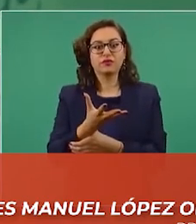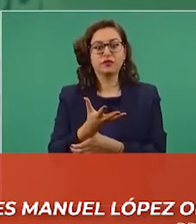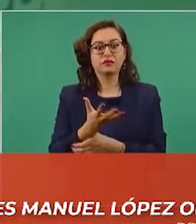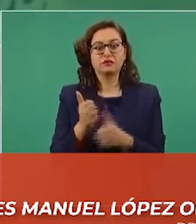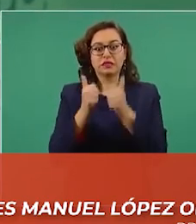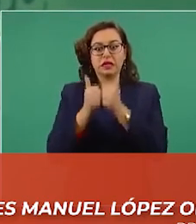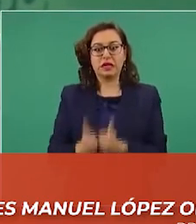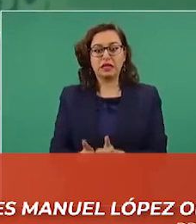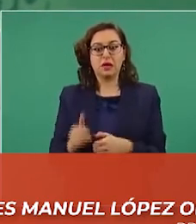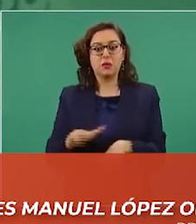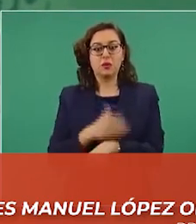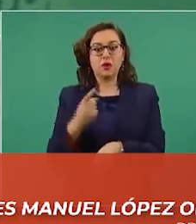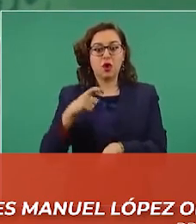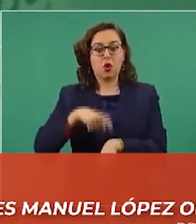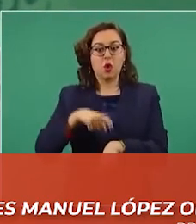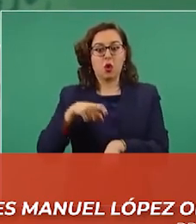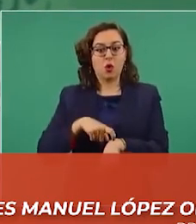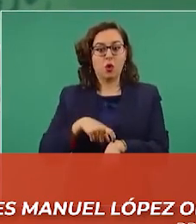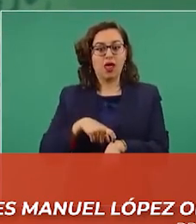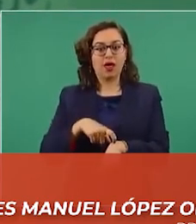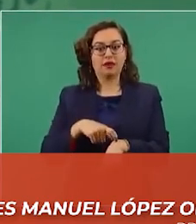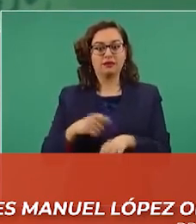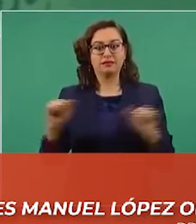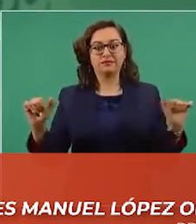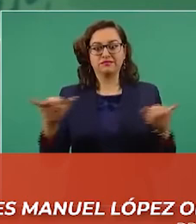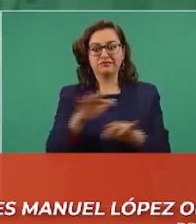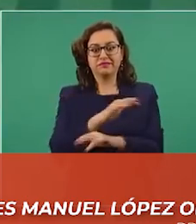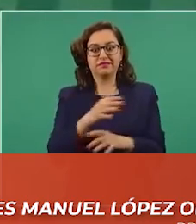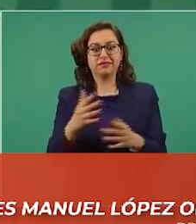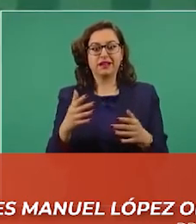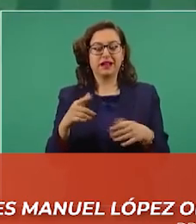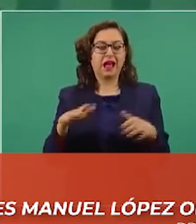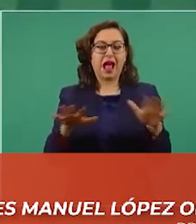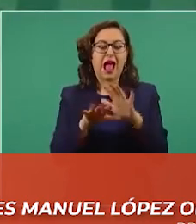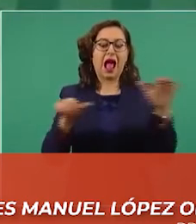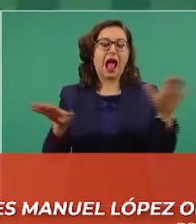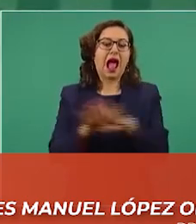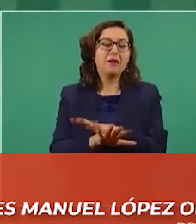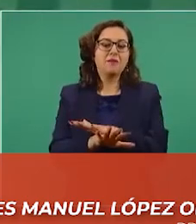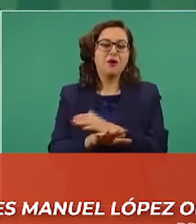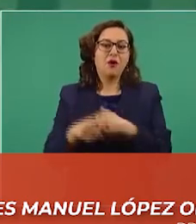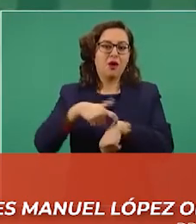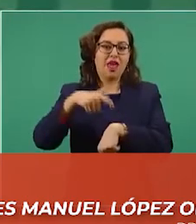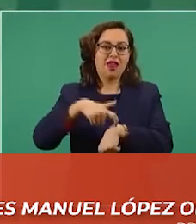y salían y entraban. Entonces nos quedamos ahí,